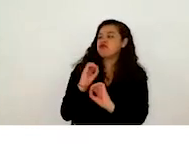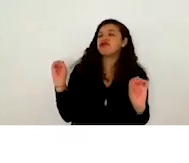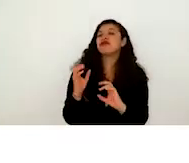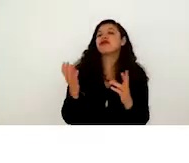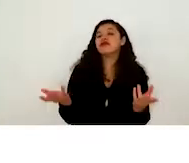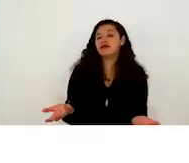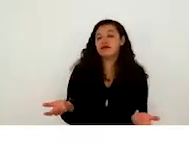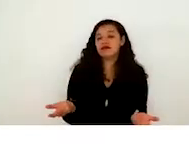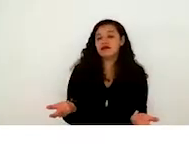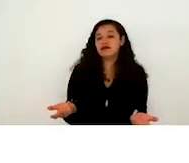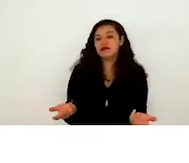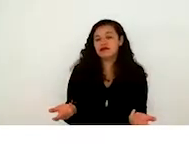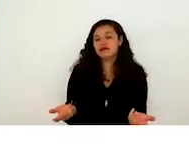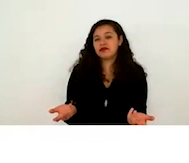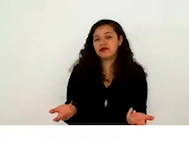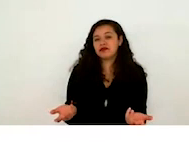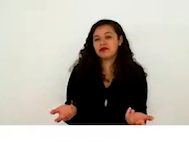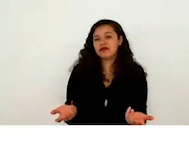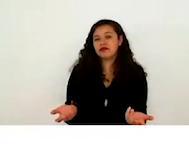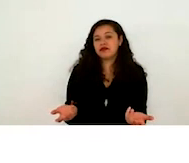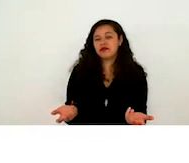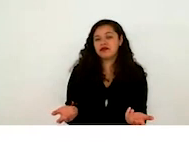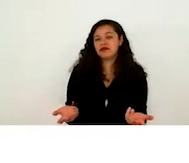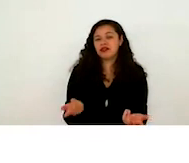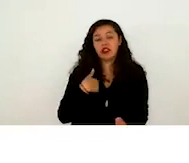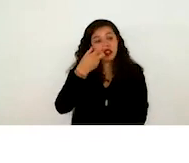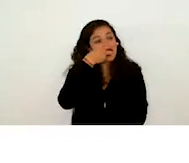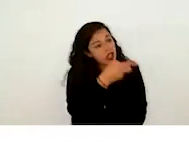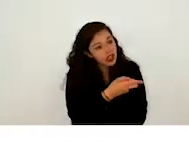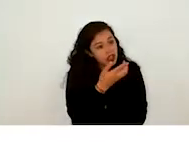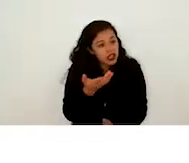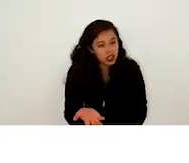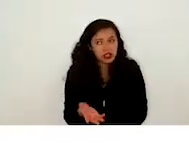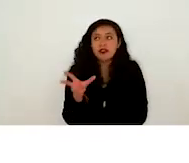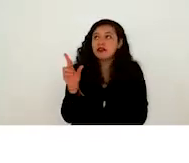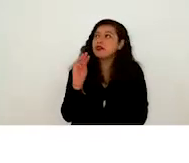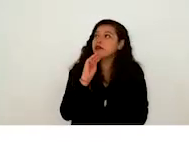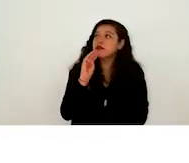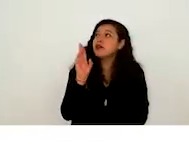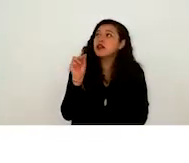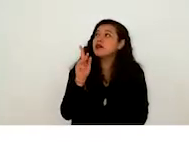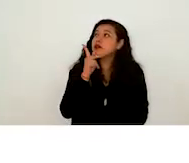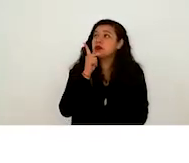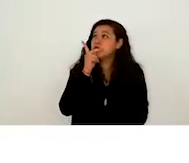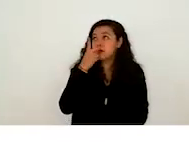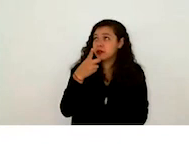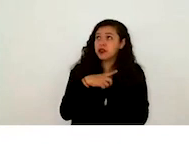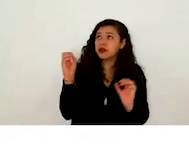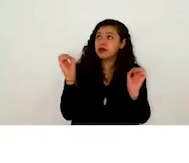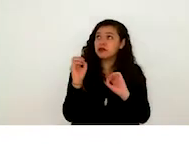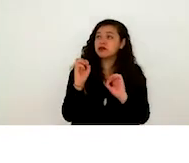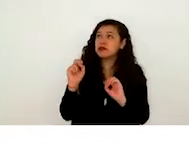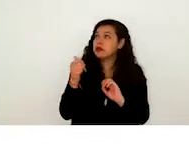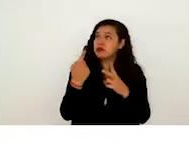cuántas veces se quedan en el pero te dije esto no mamá o papá no me lo dijiste así